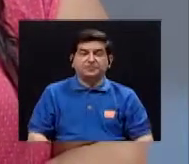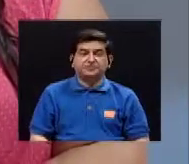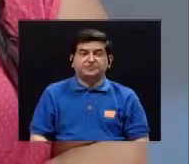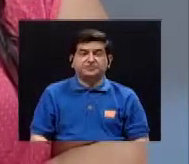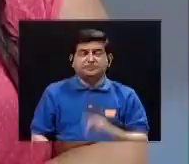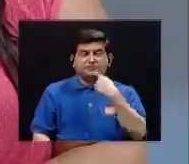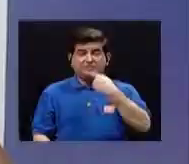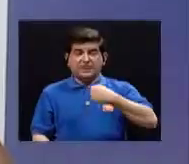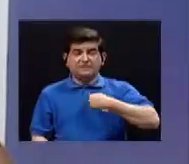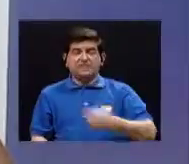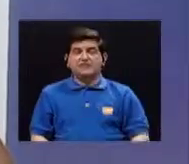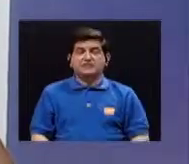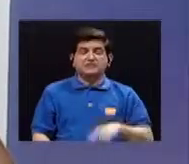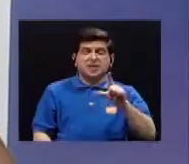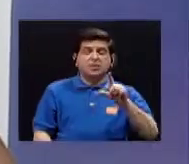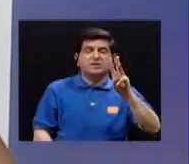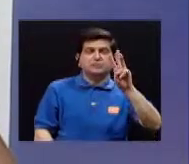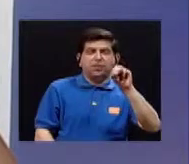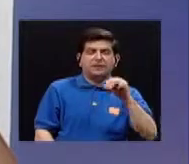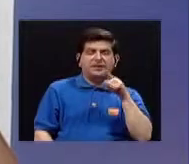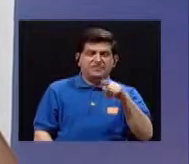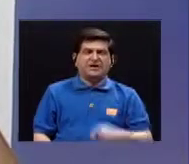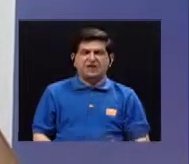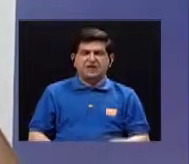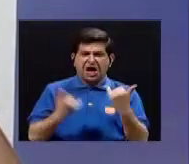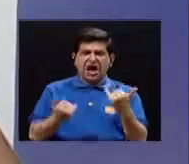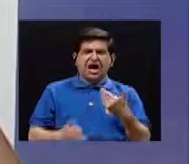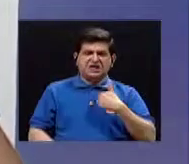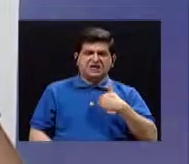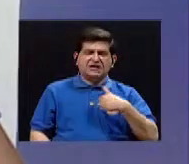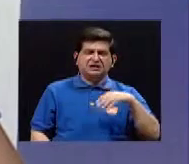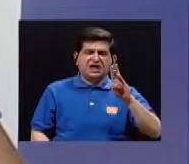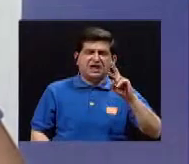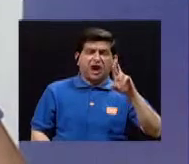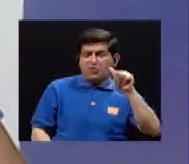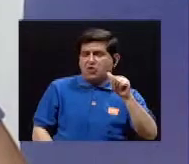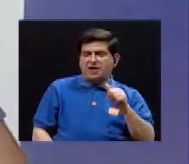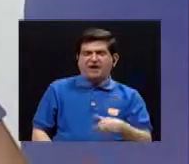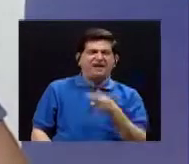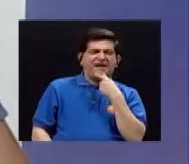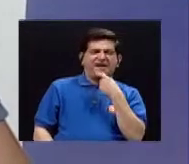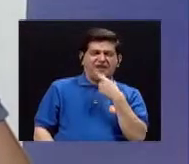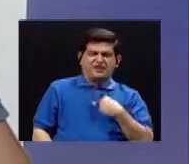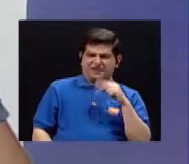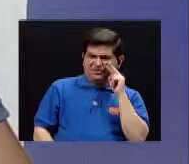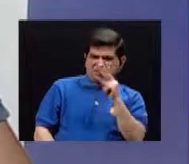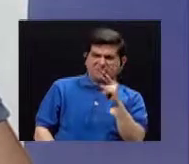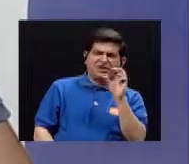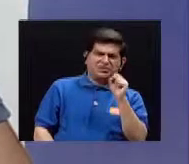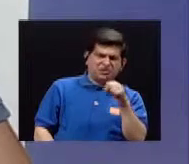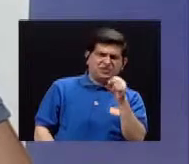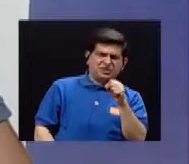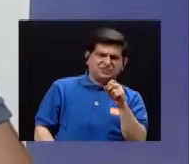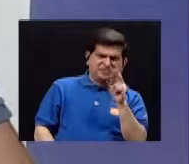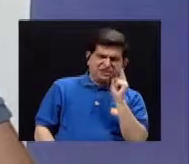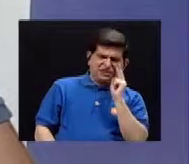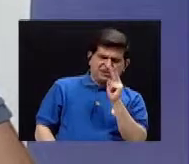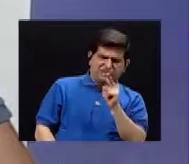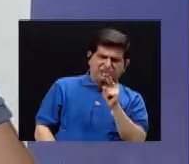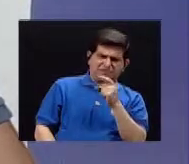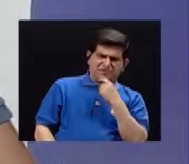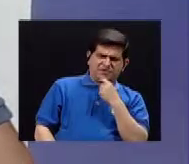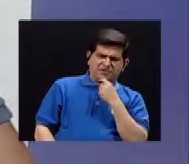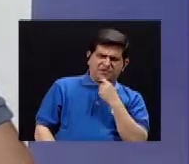y vamos entonces me dice luis montalbert que estaba y me dice que ella tiene ahora jaja y yo me quedé viendo lo llevas y si lo